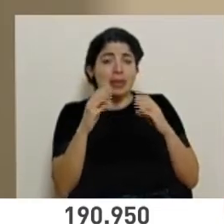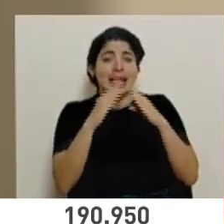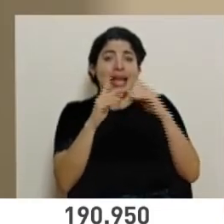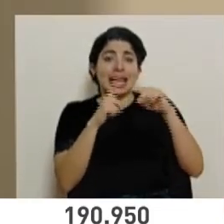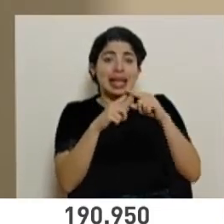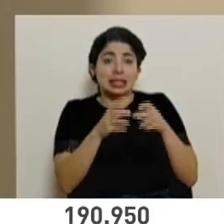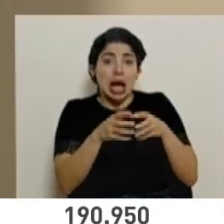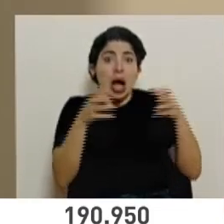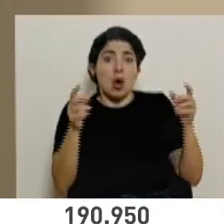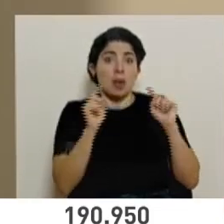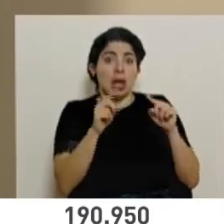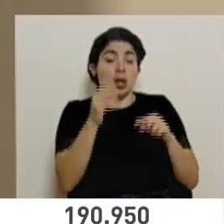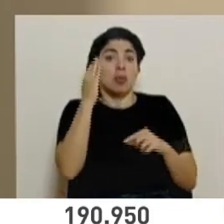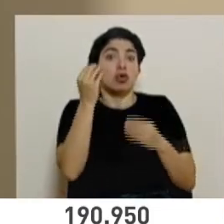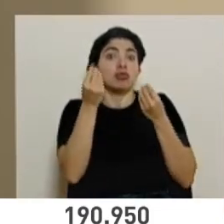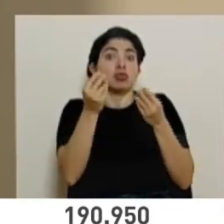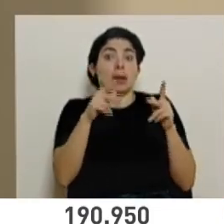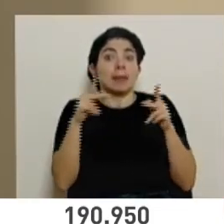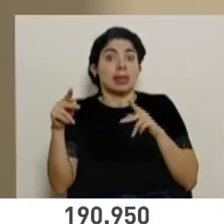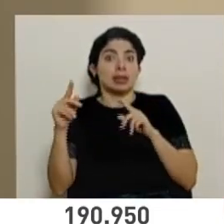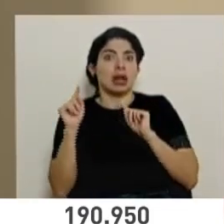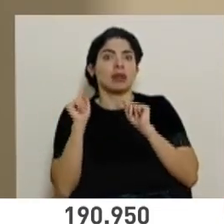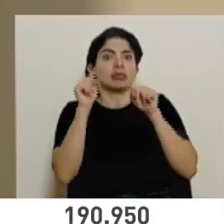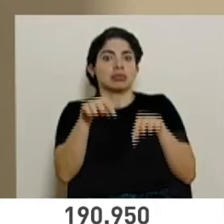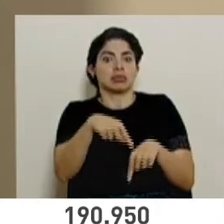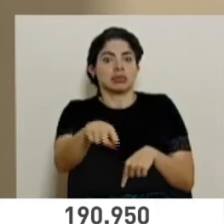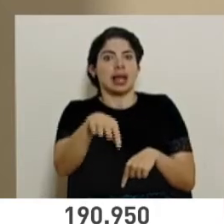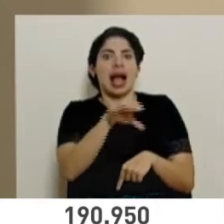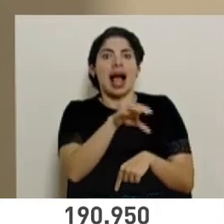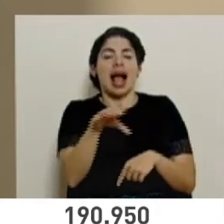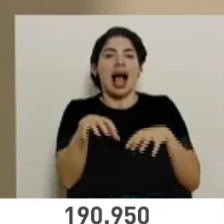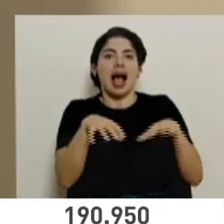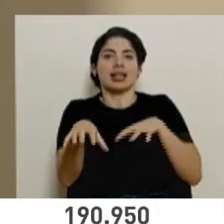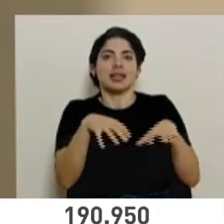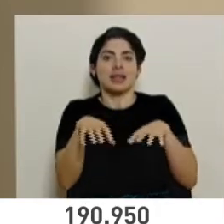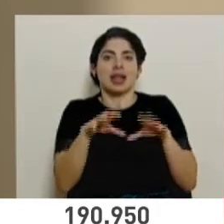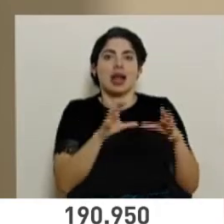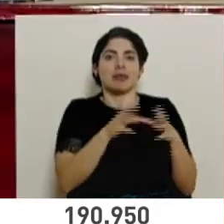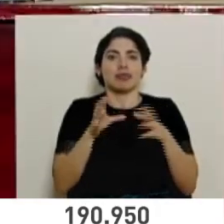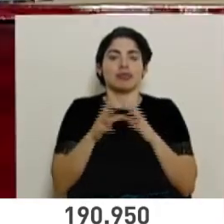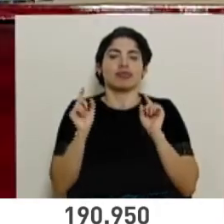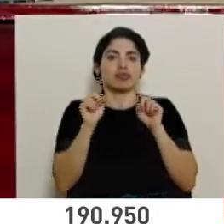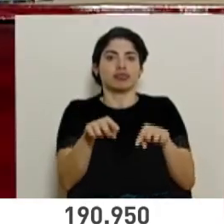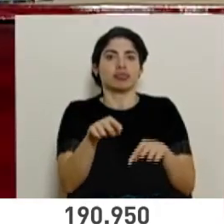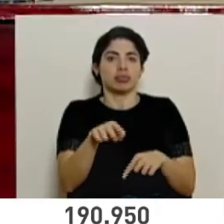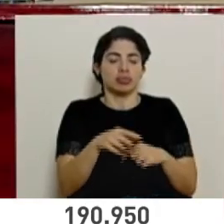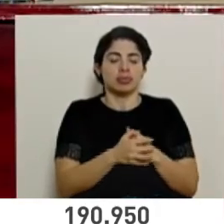tomando en cuenta que muchas personas participan en estas actividades en burbuja social.